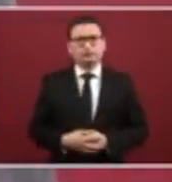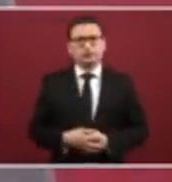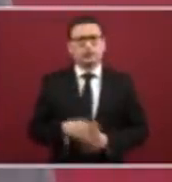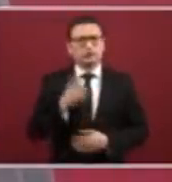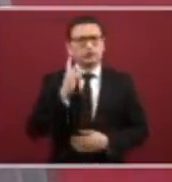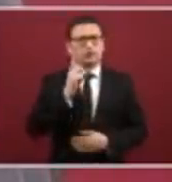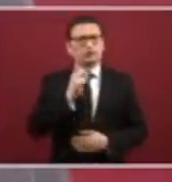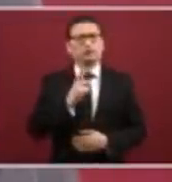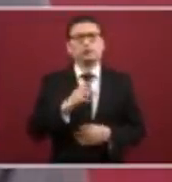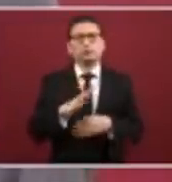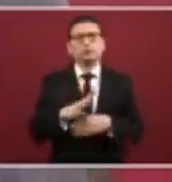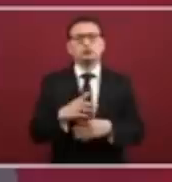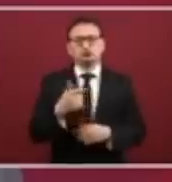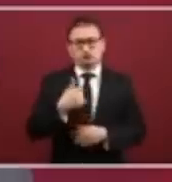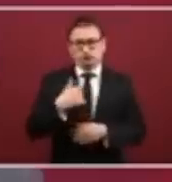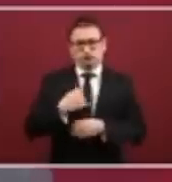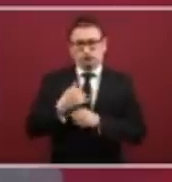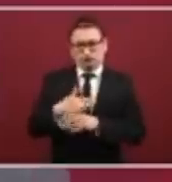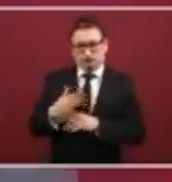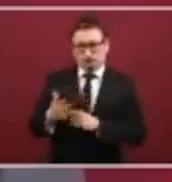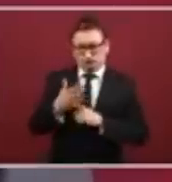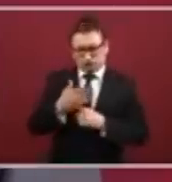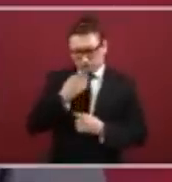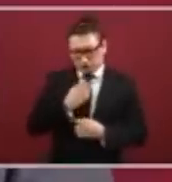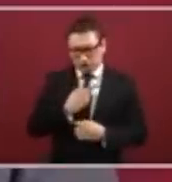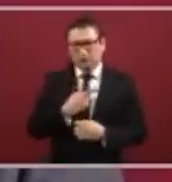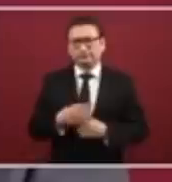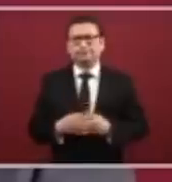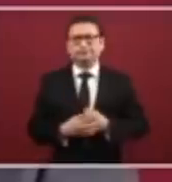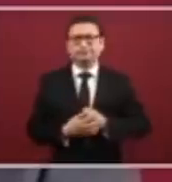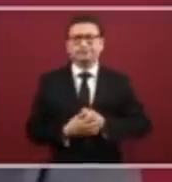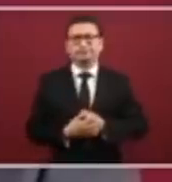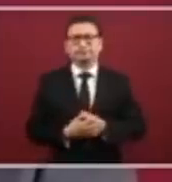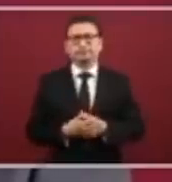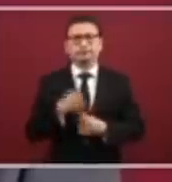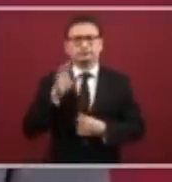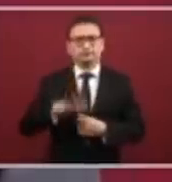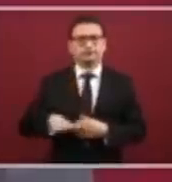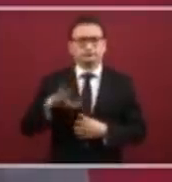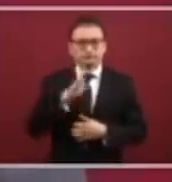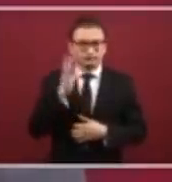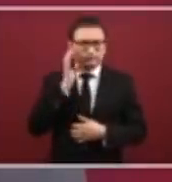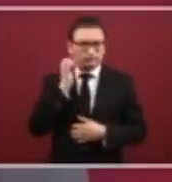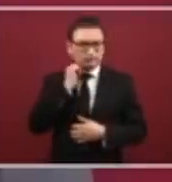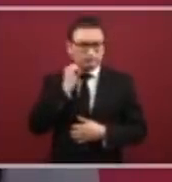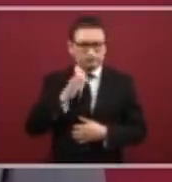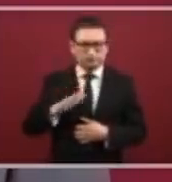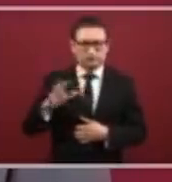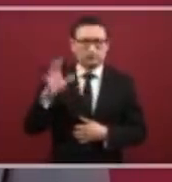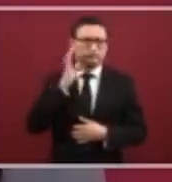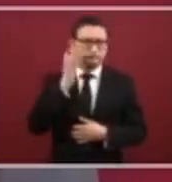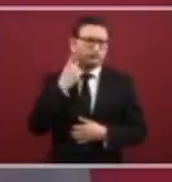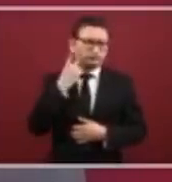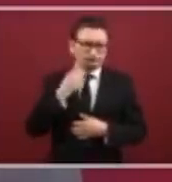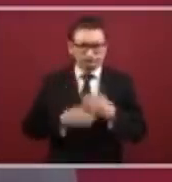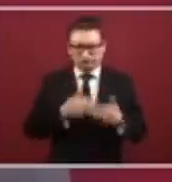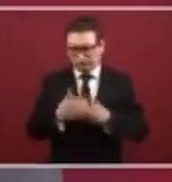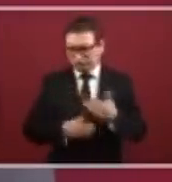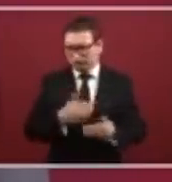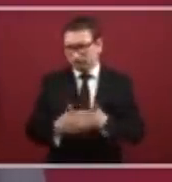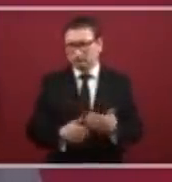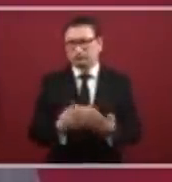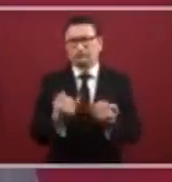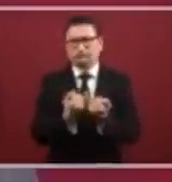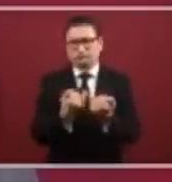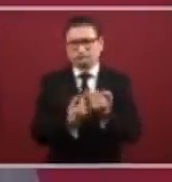Tengo la información que en el Congreso va avanzando la